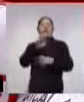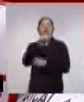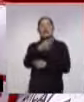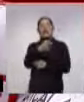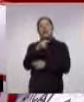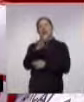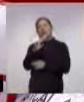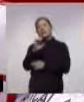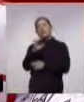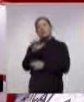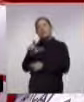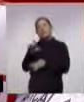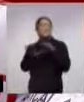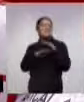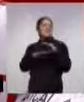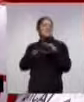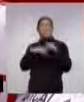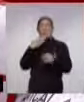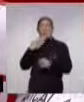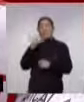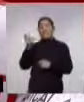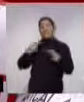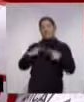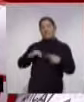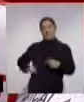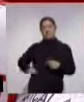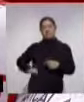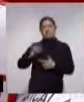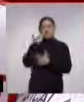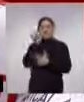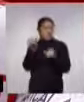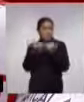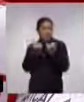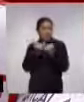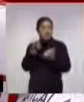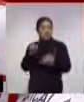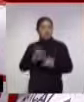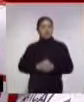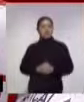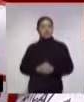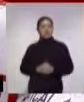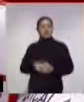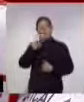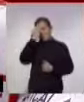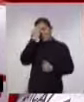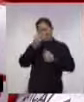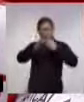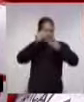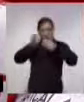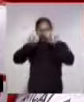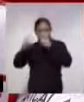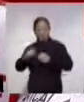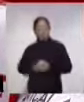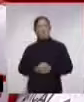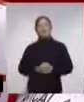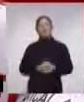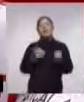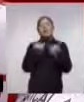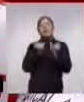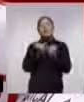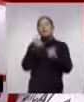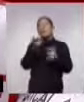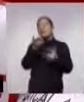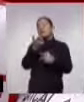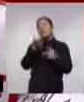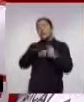está súper bien para las personas que están interesadas en tomar adquirir este conocimiento, ¿no?, de Excel Básico. Igualmente inicia el